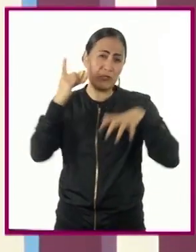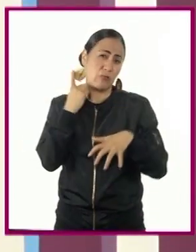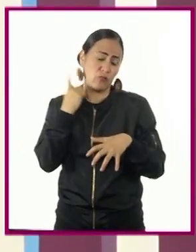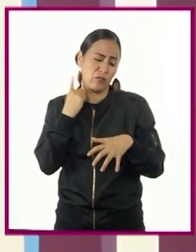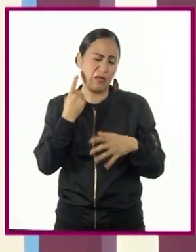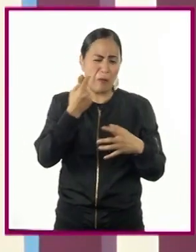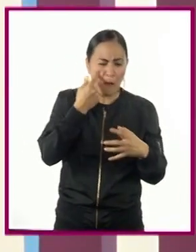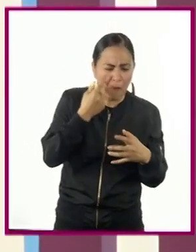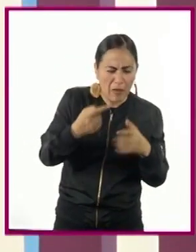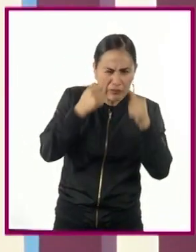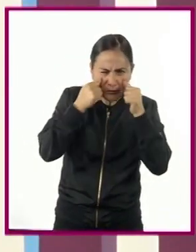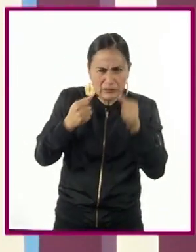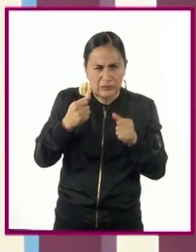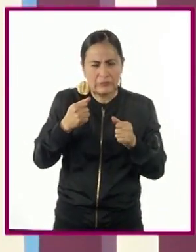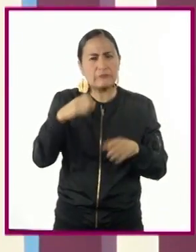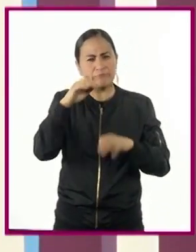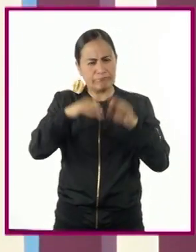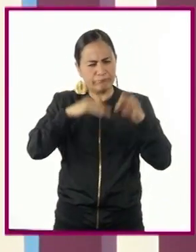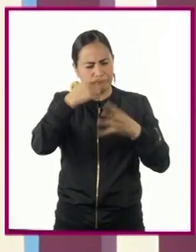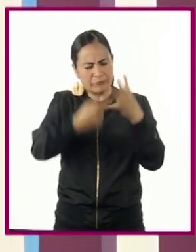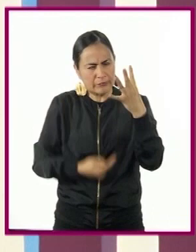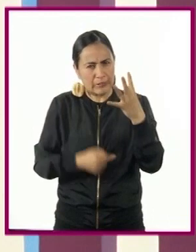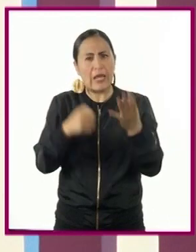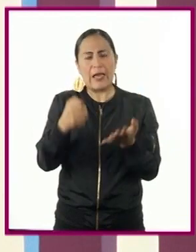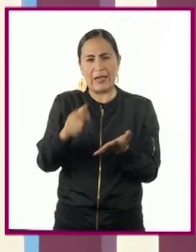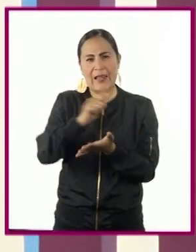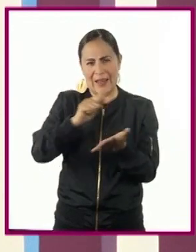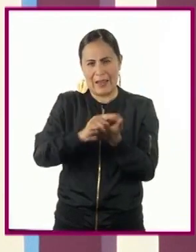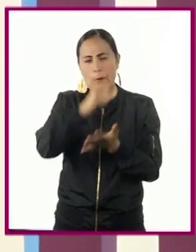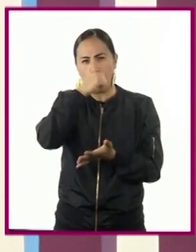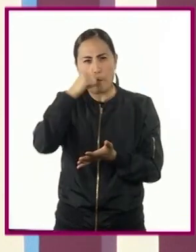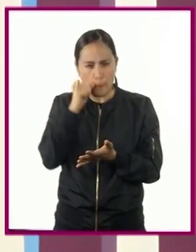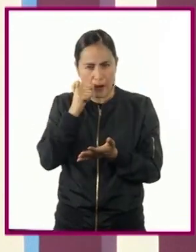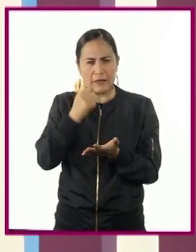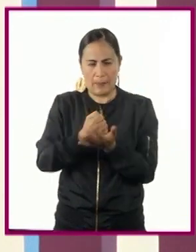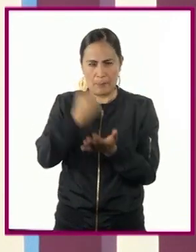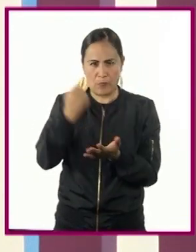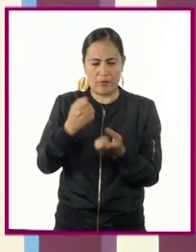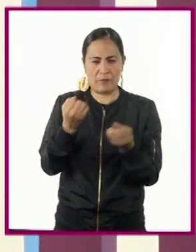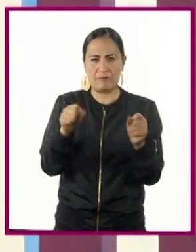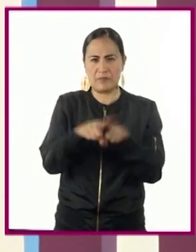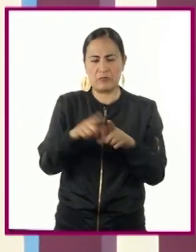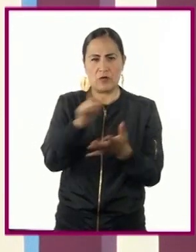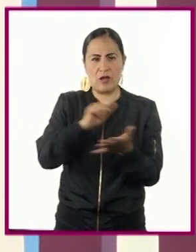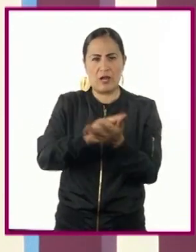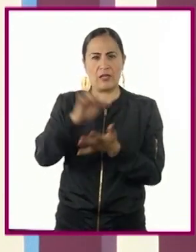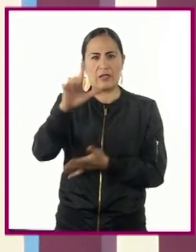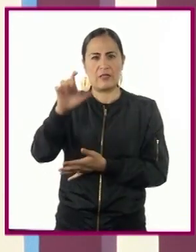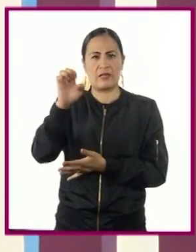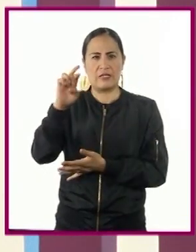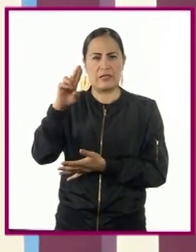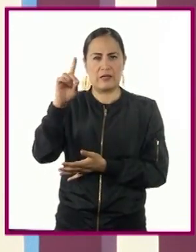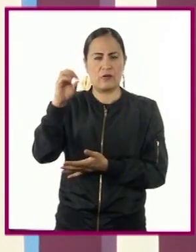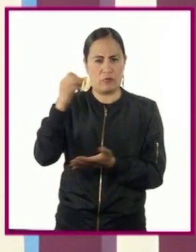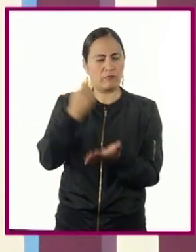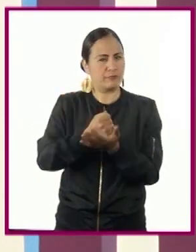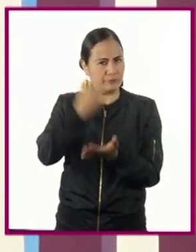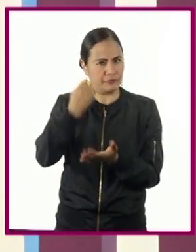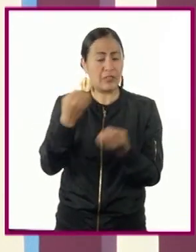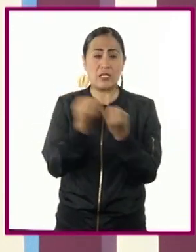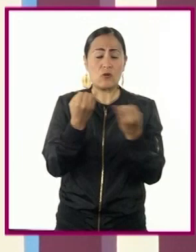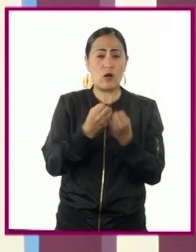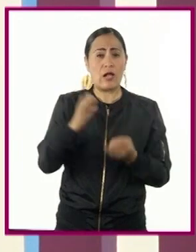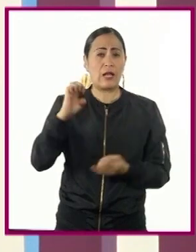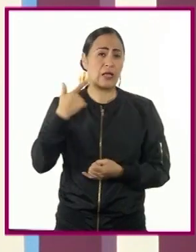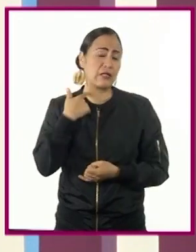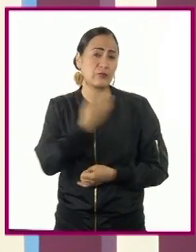atención. Gracias a ello, fueron aprobadas la Ley Juárez y la Ley Lerdo, y se derogaron varios decretos de Santa Anna que iban en